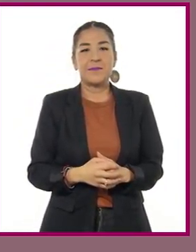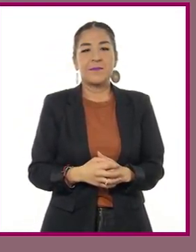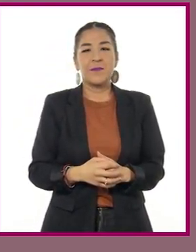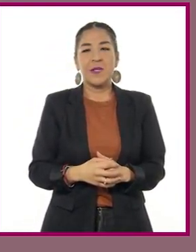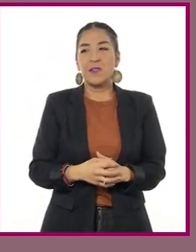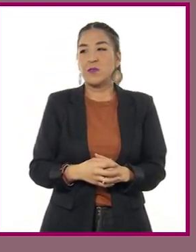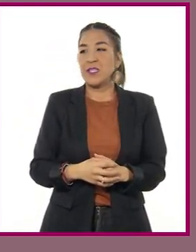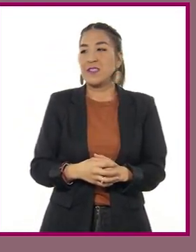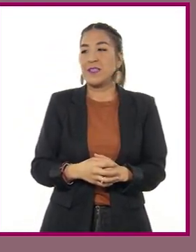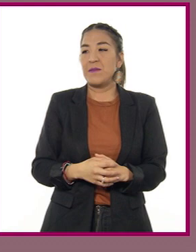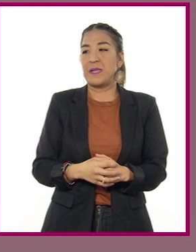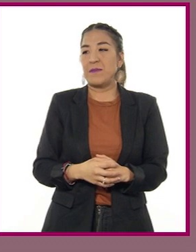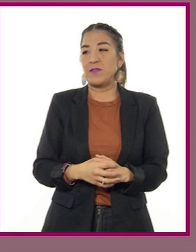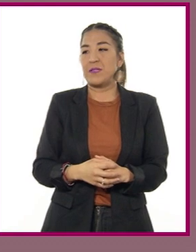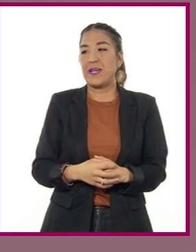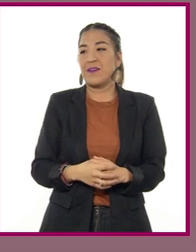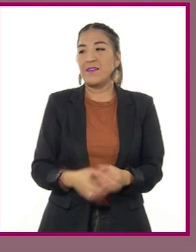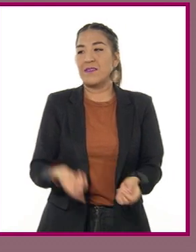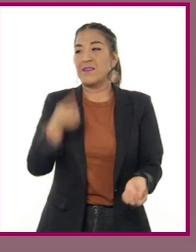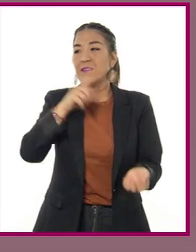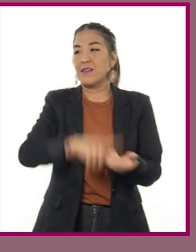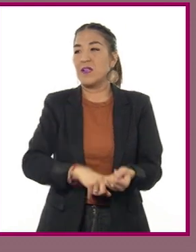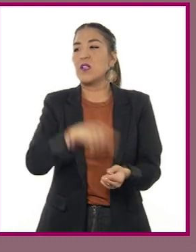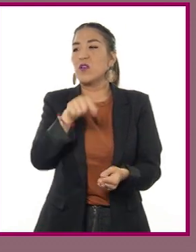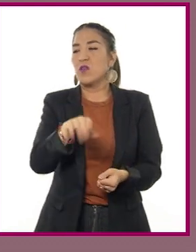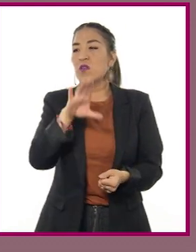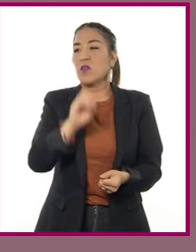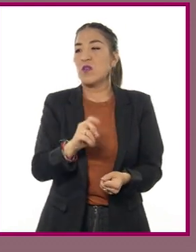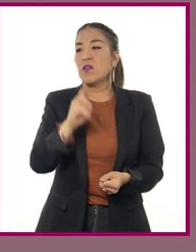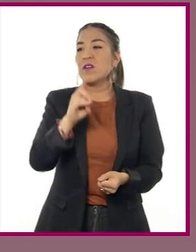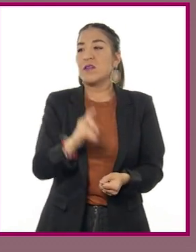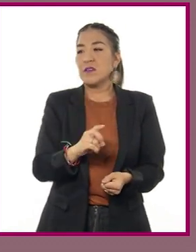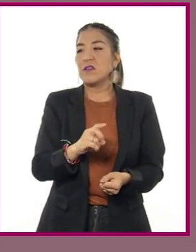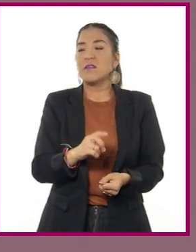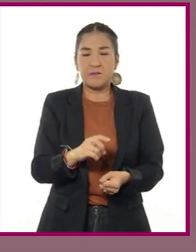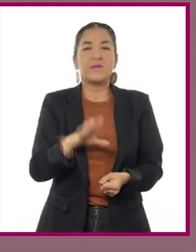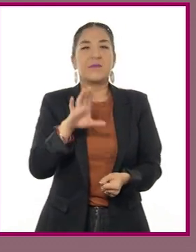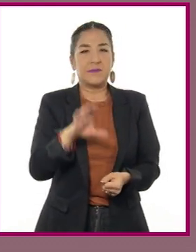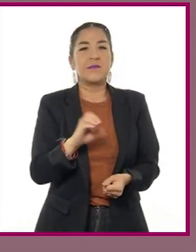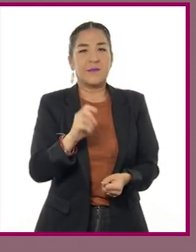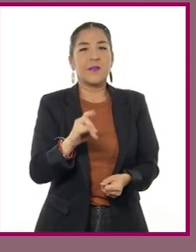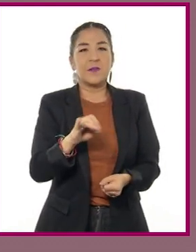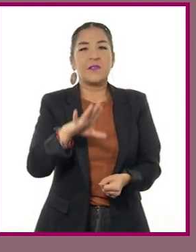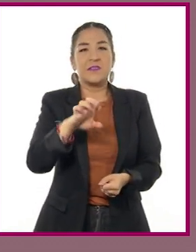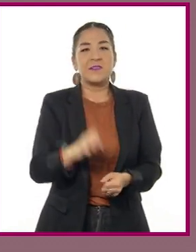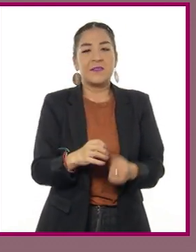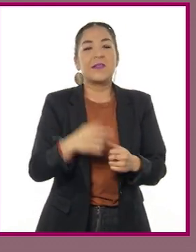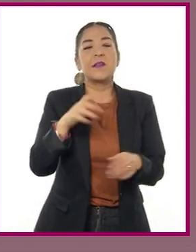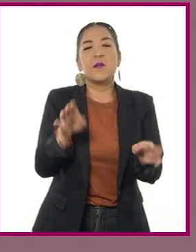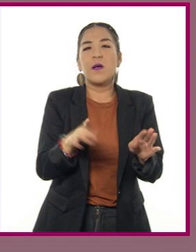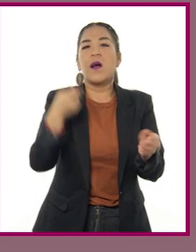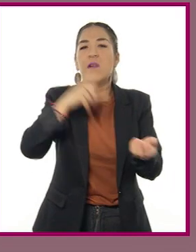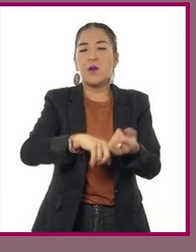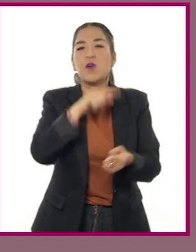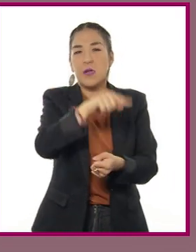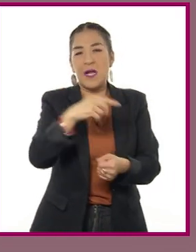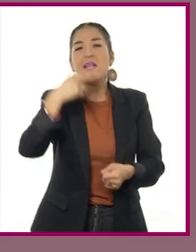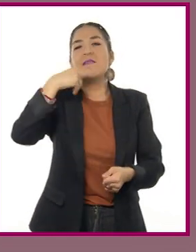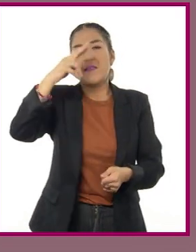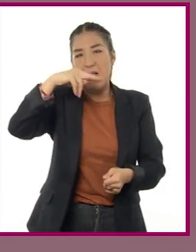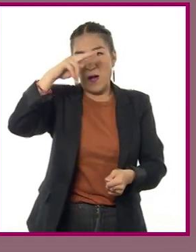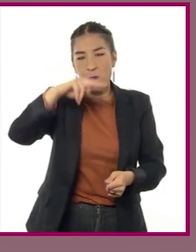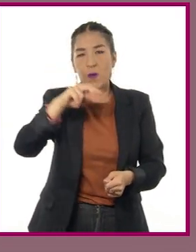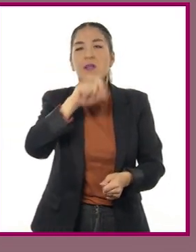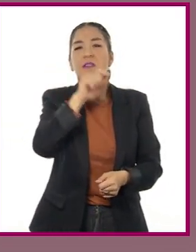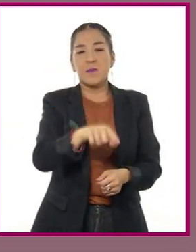Pero, ¿qué guarda en sus páginas este códice? Este códice está escrito en castellano y en náhuatl, y